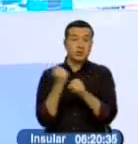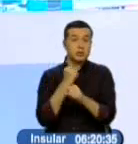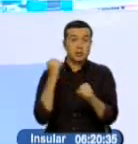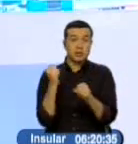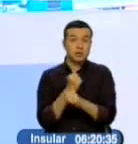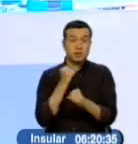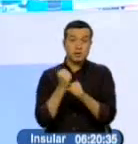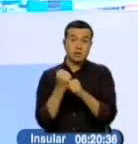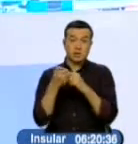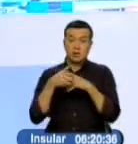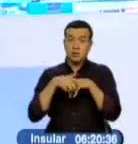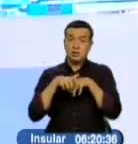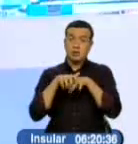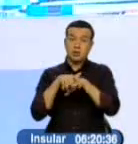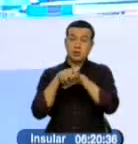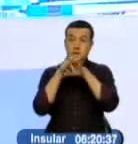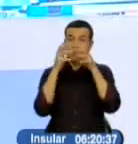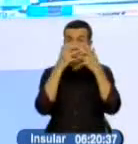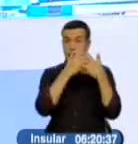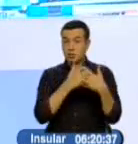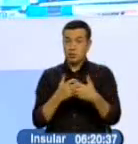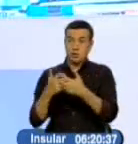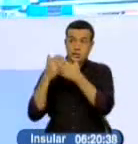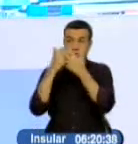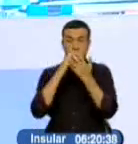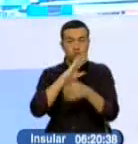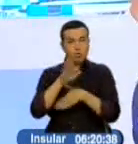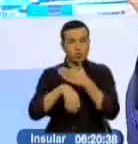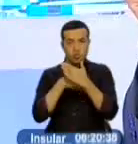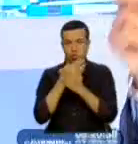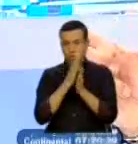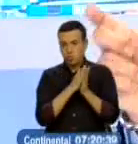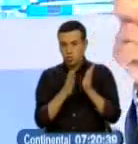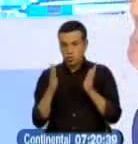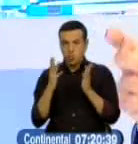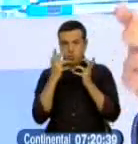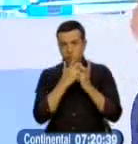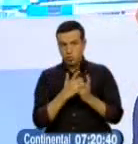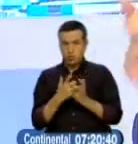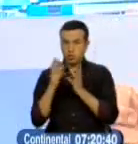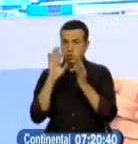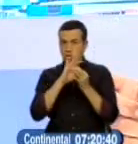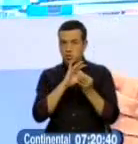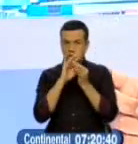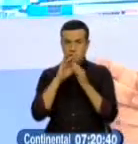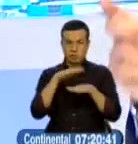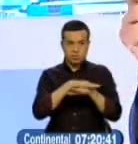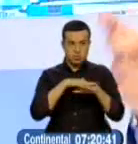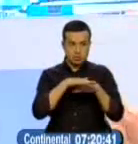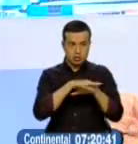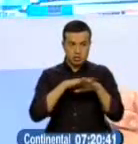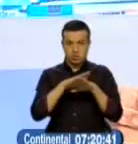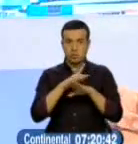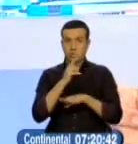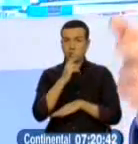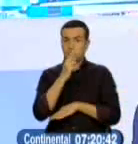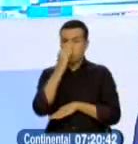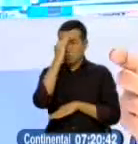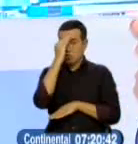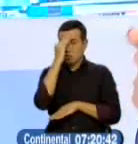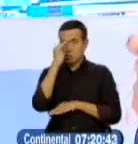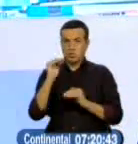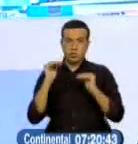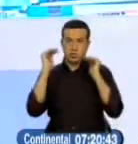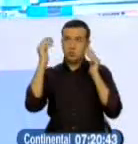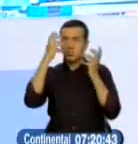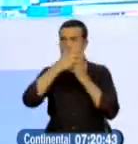en la integralidad del sistema, en esta primera etapa del sistema y también en el vínculo entre el bachillerato y la educación superior,